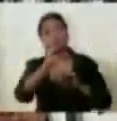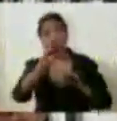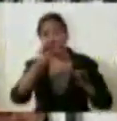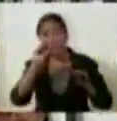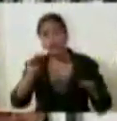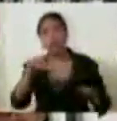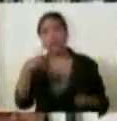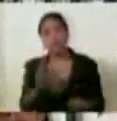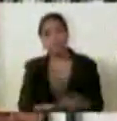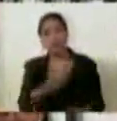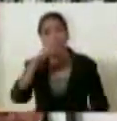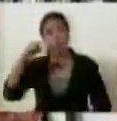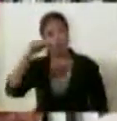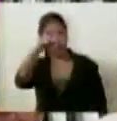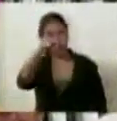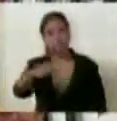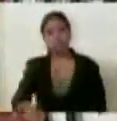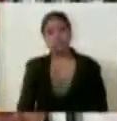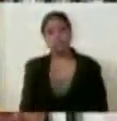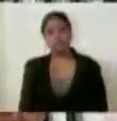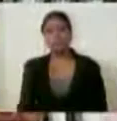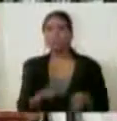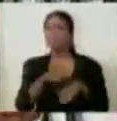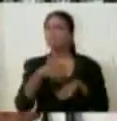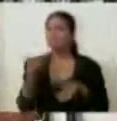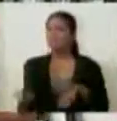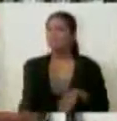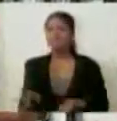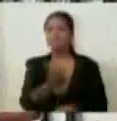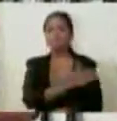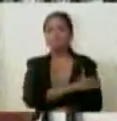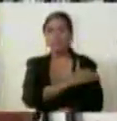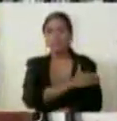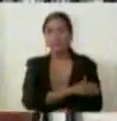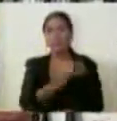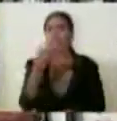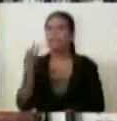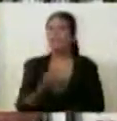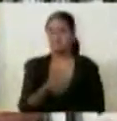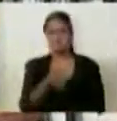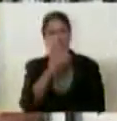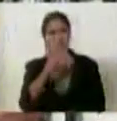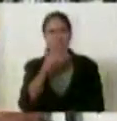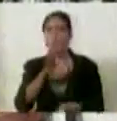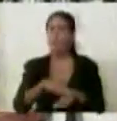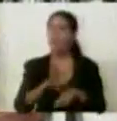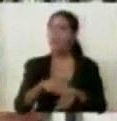nuestro hermano Nicolás Maduro. ¿Por qué la derecha en verdad se molesta?